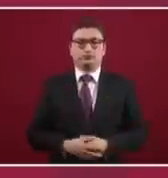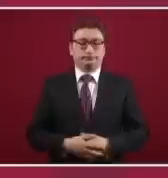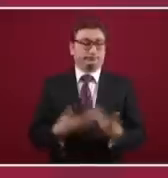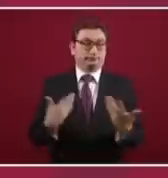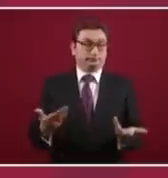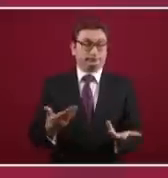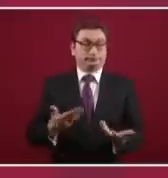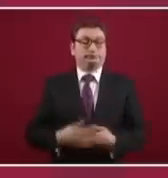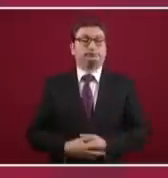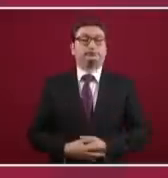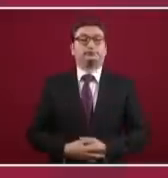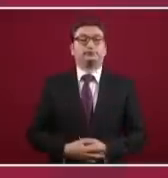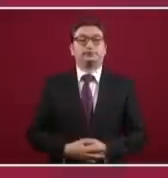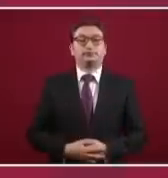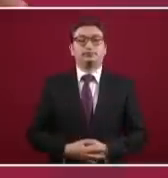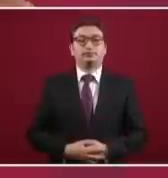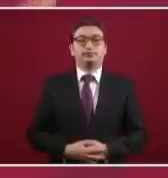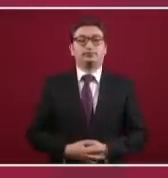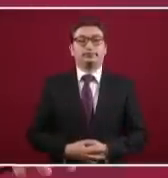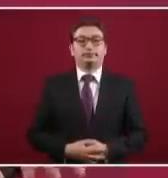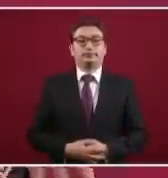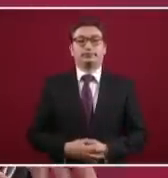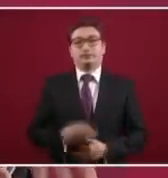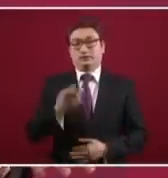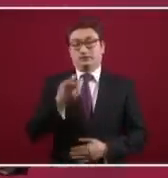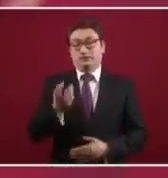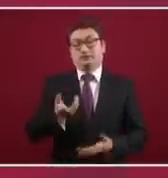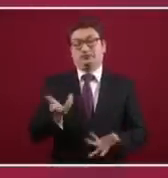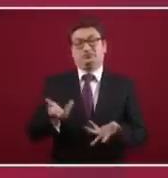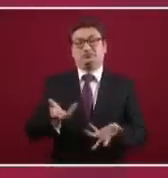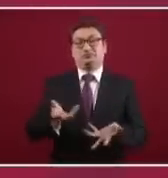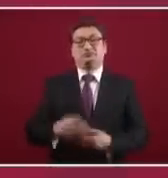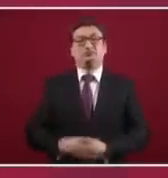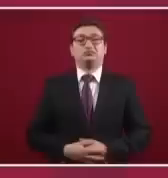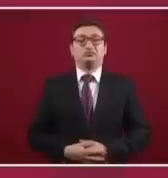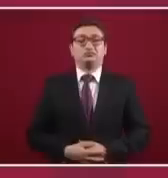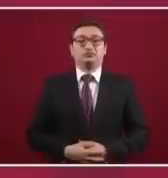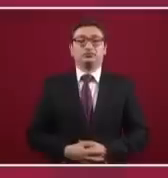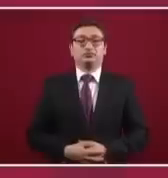Entonces, así pues actúan